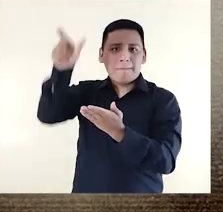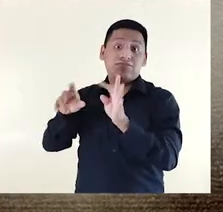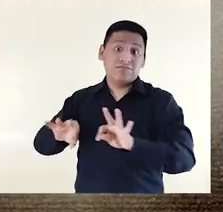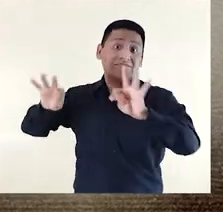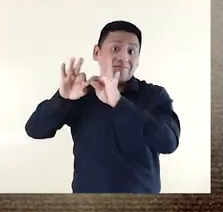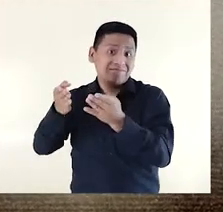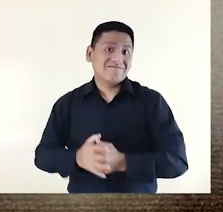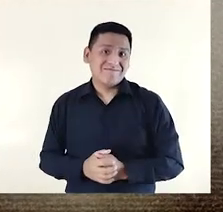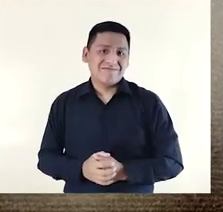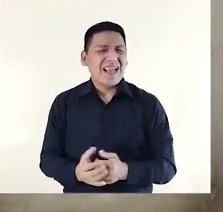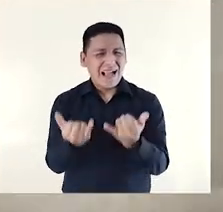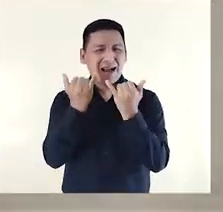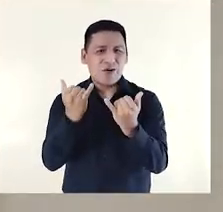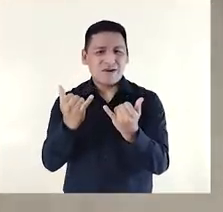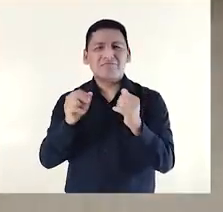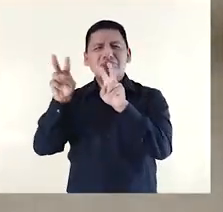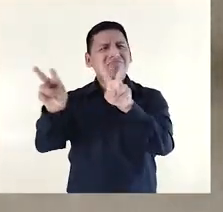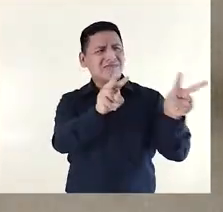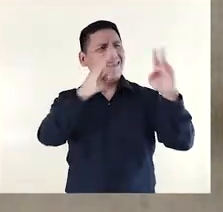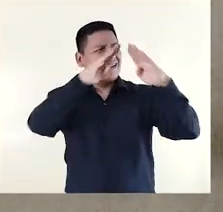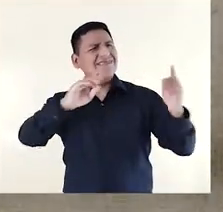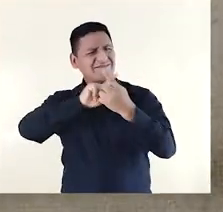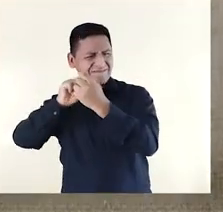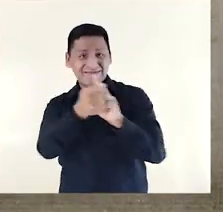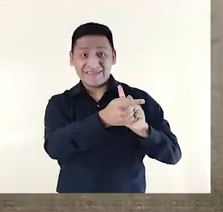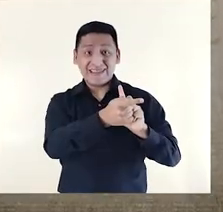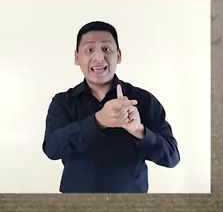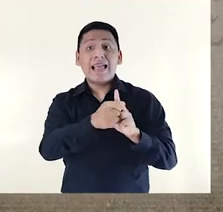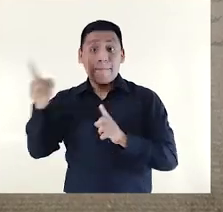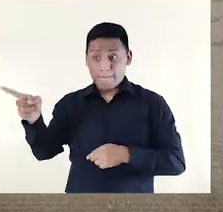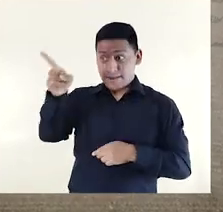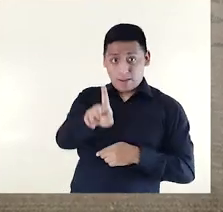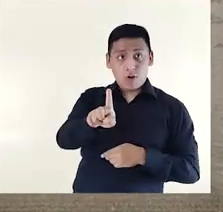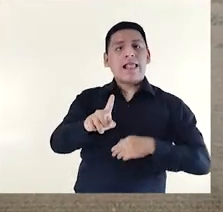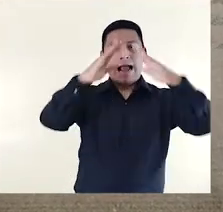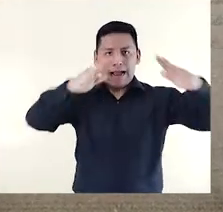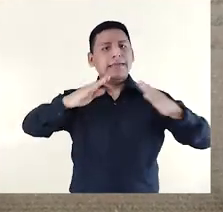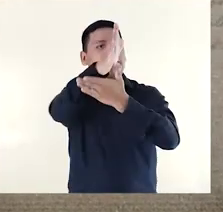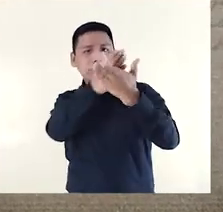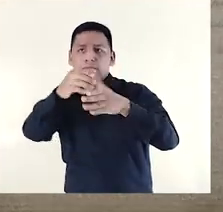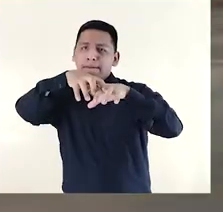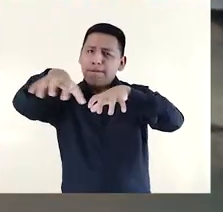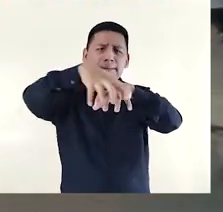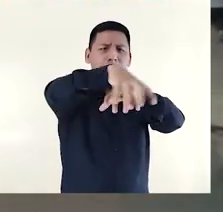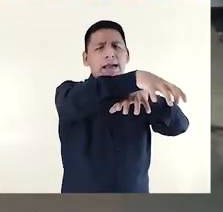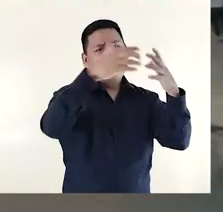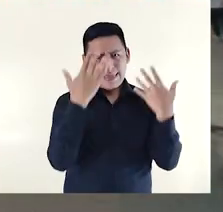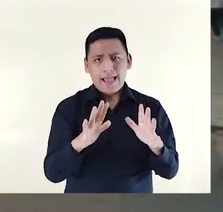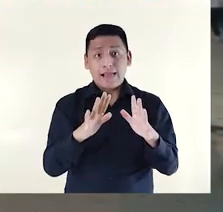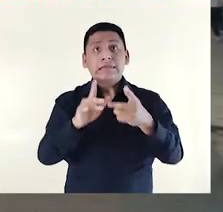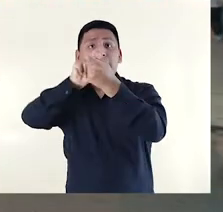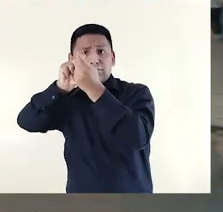para recibir a tamaña personalidad. Hoy es poco lo percibido de aquella casa. Para cuando llegó el general, el solar ya había